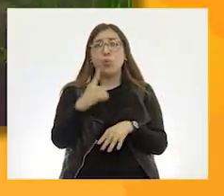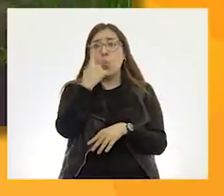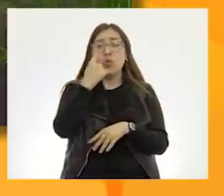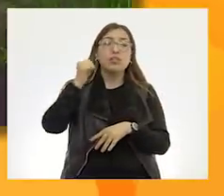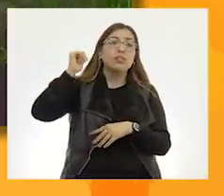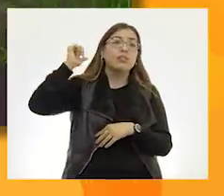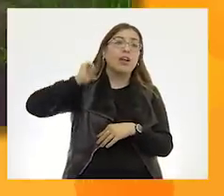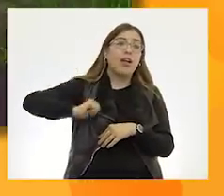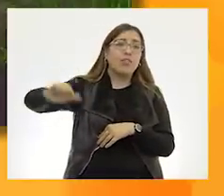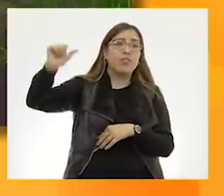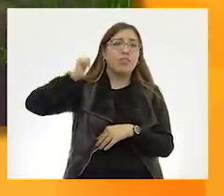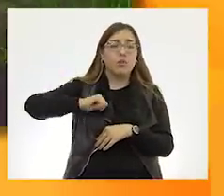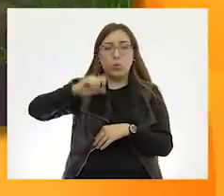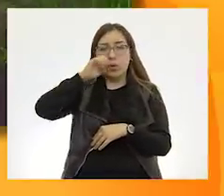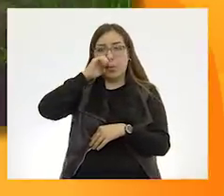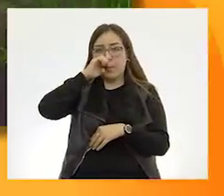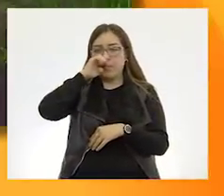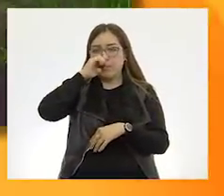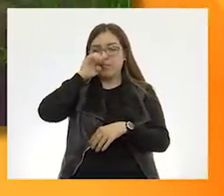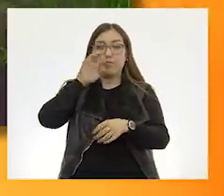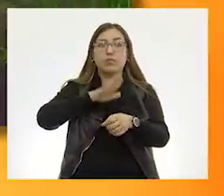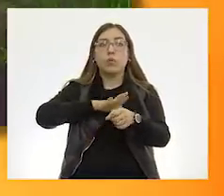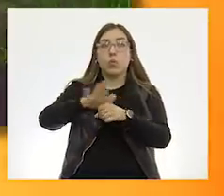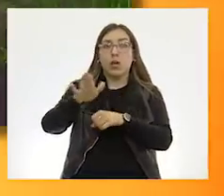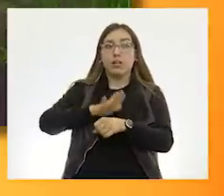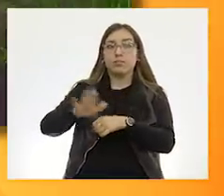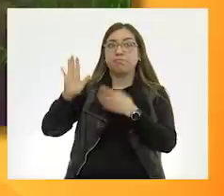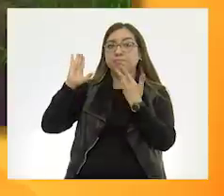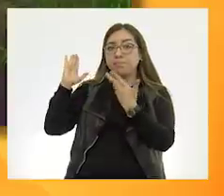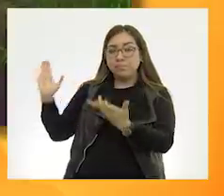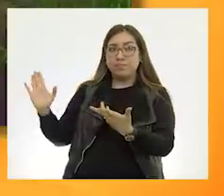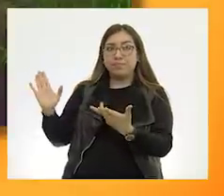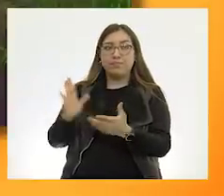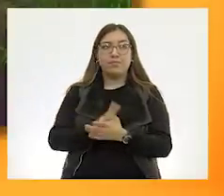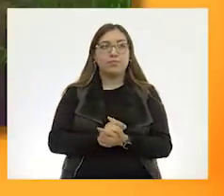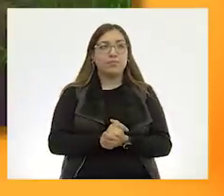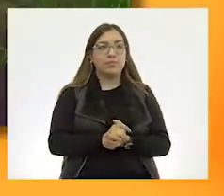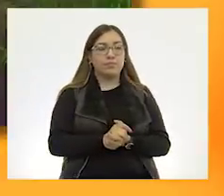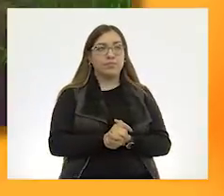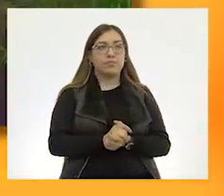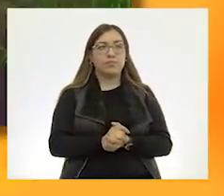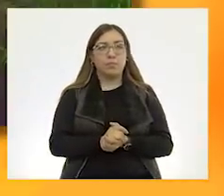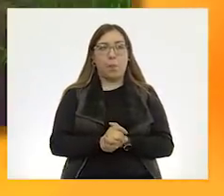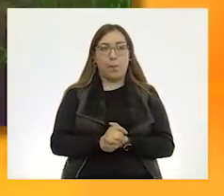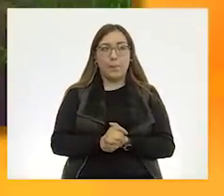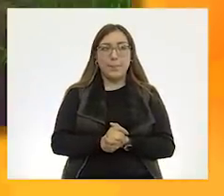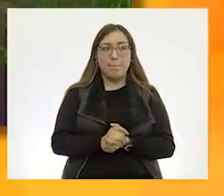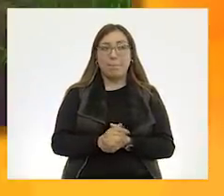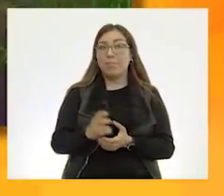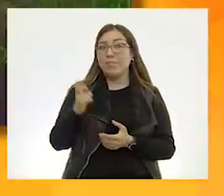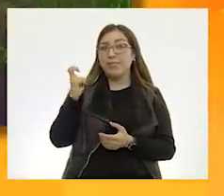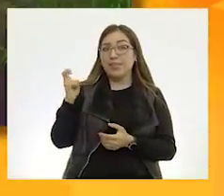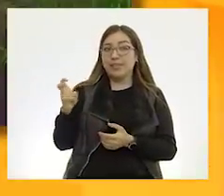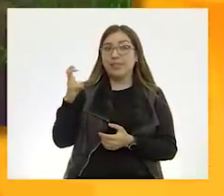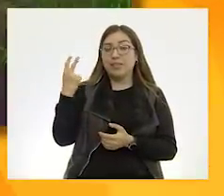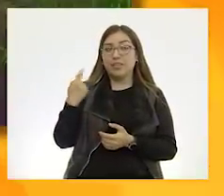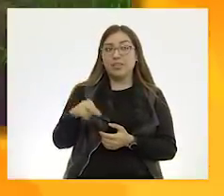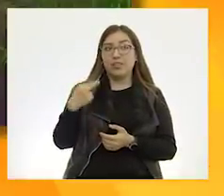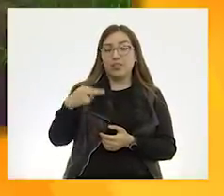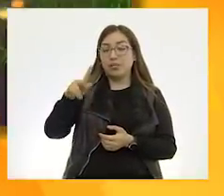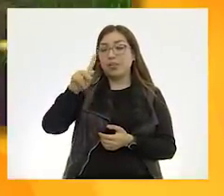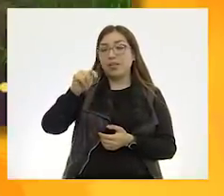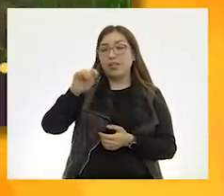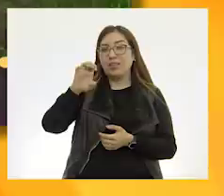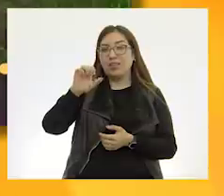antiguas están en las sombras, títeres y figuras que están articuladas y se llaman teatro de